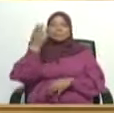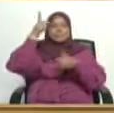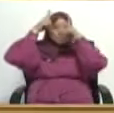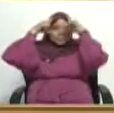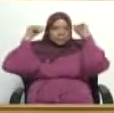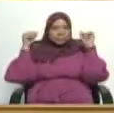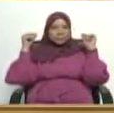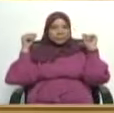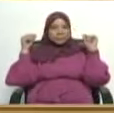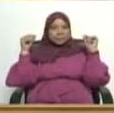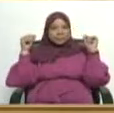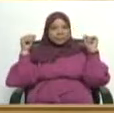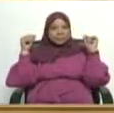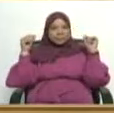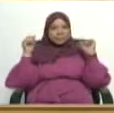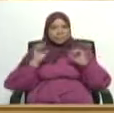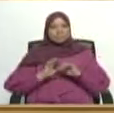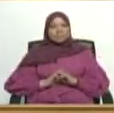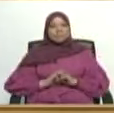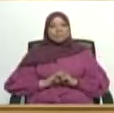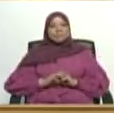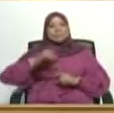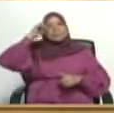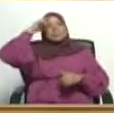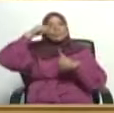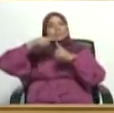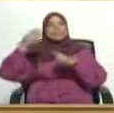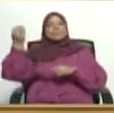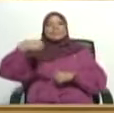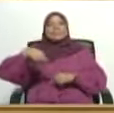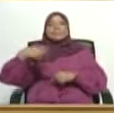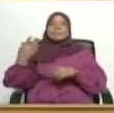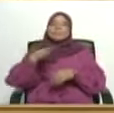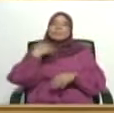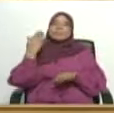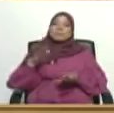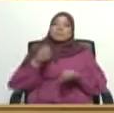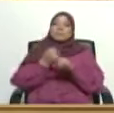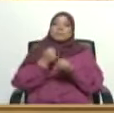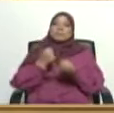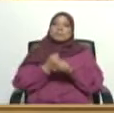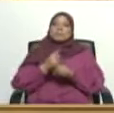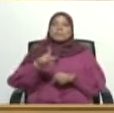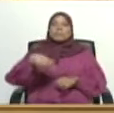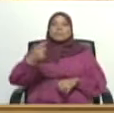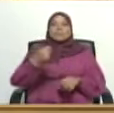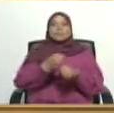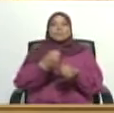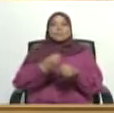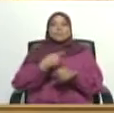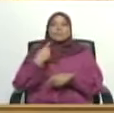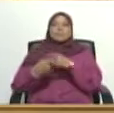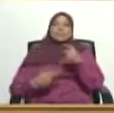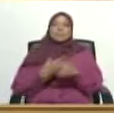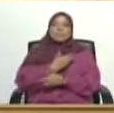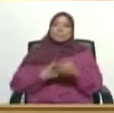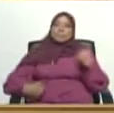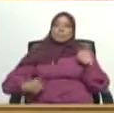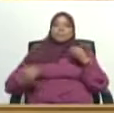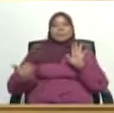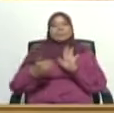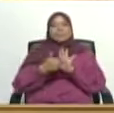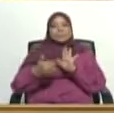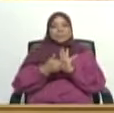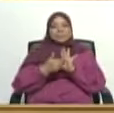se encontraban, señalaron primero que había sido un accidente y después que había sido un ataque